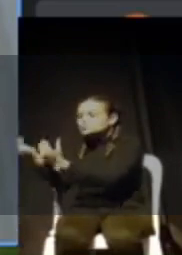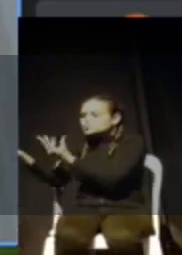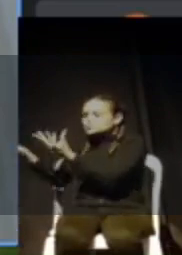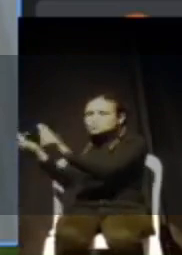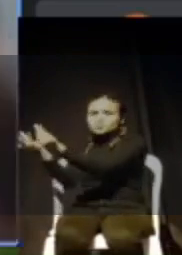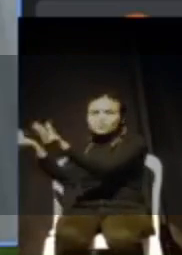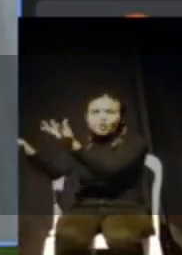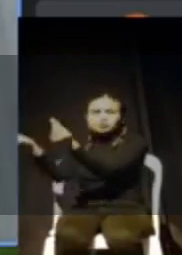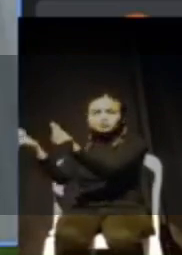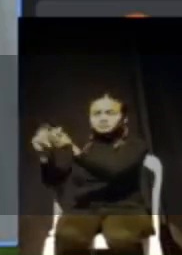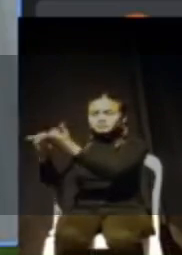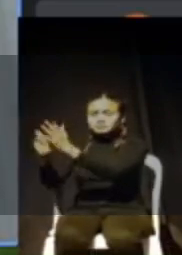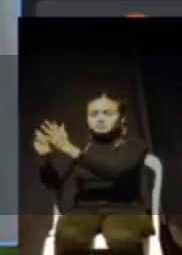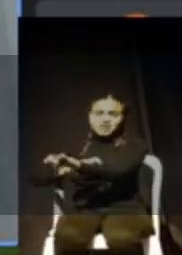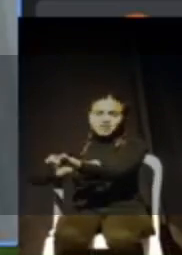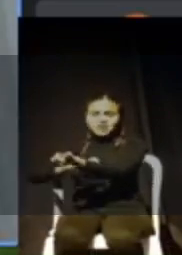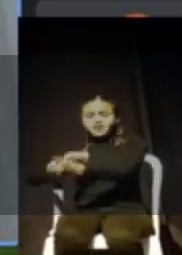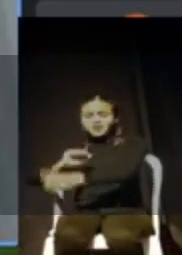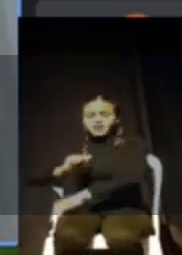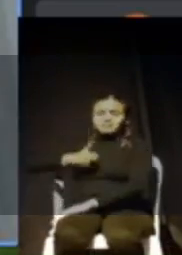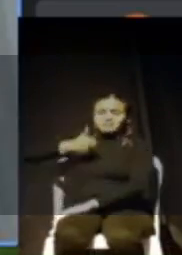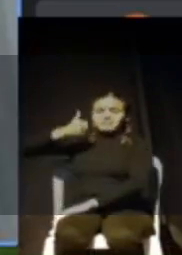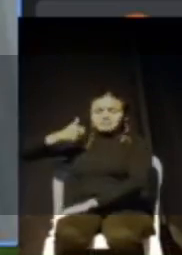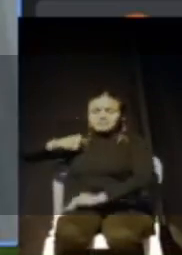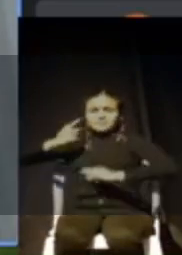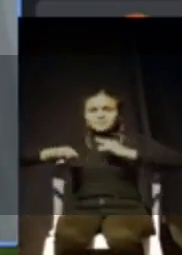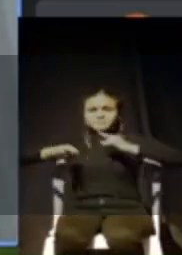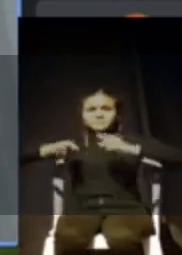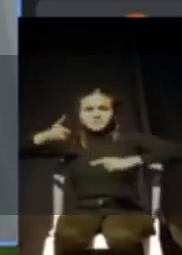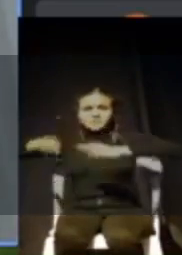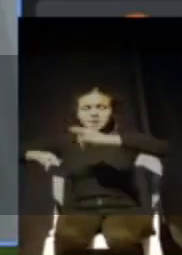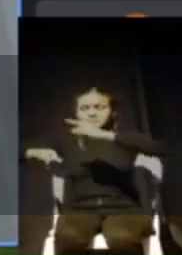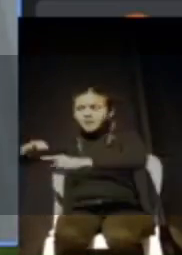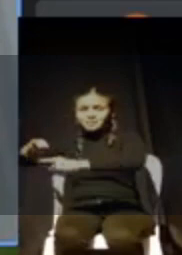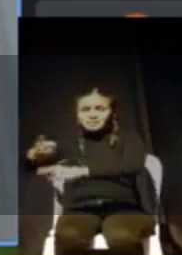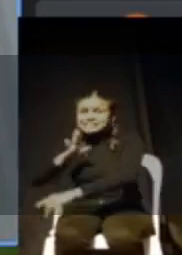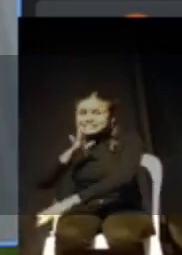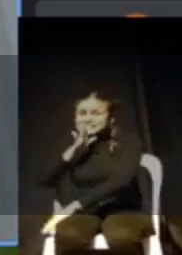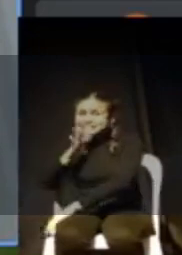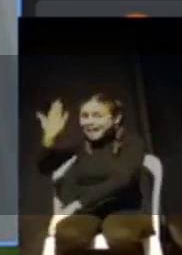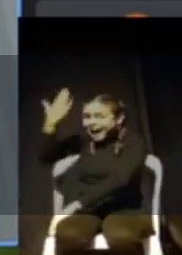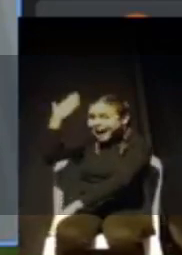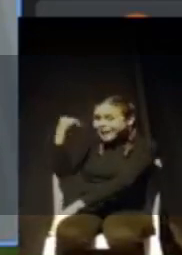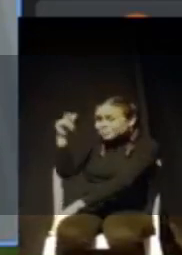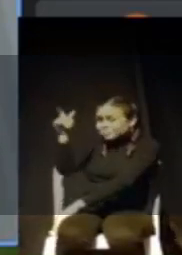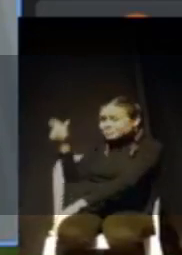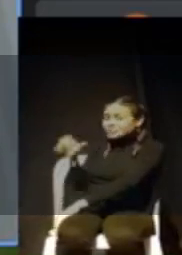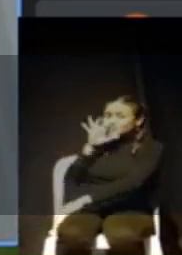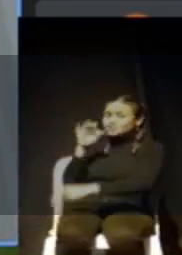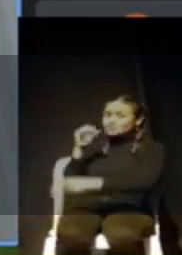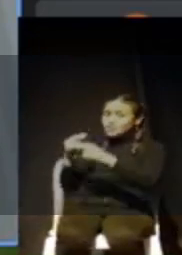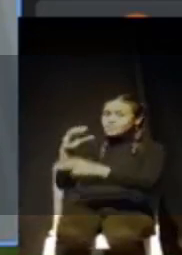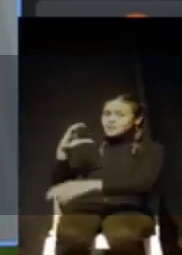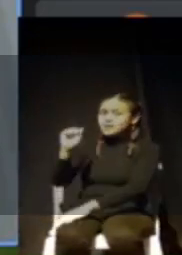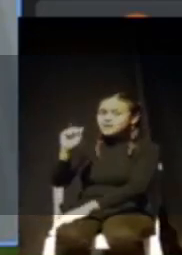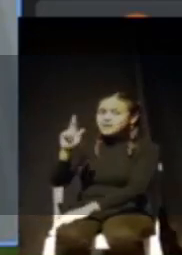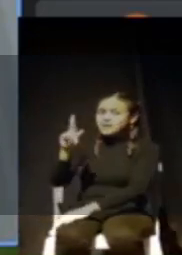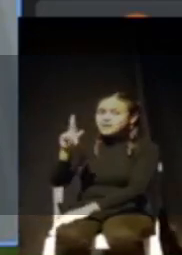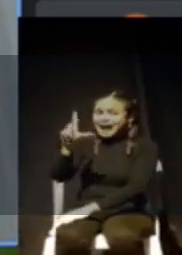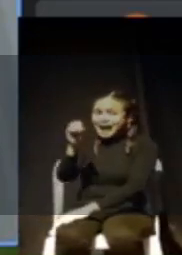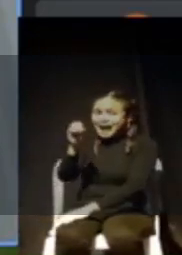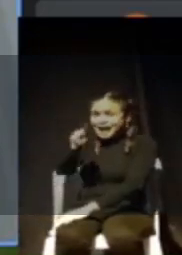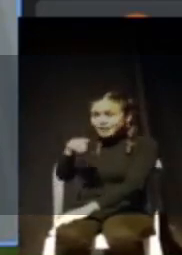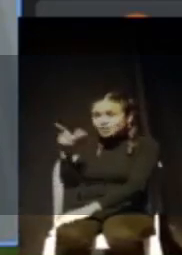superioridad racial que, desde la perspectiva de Carlos Moore, forman solidaridades endogámicas,